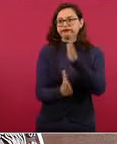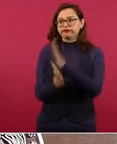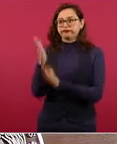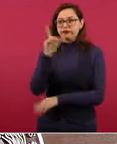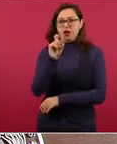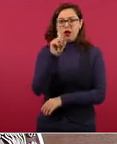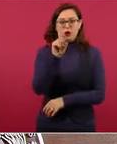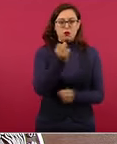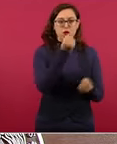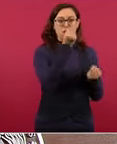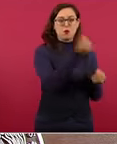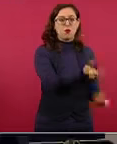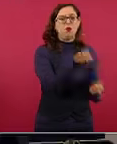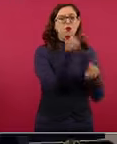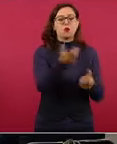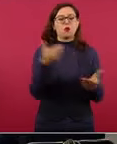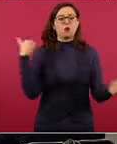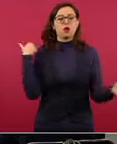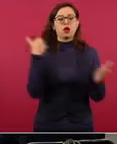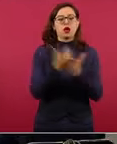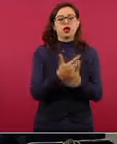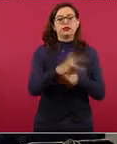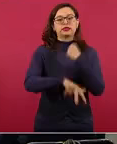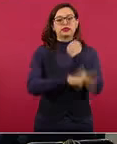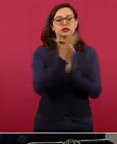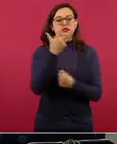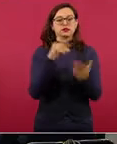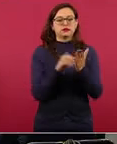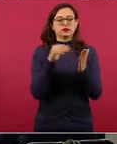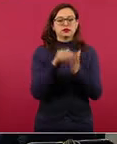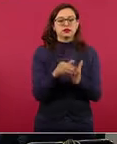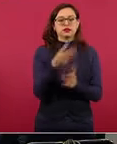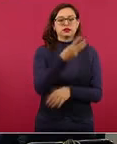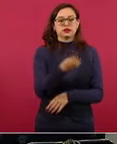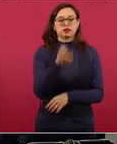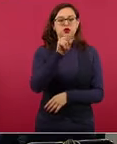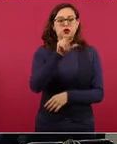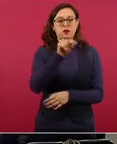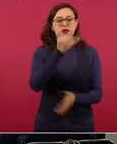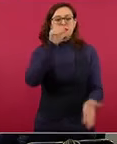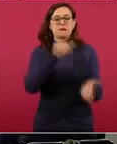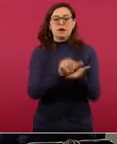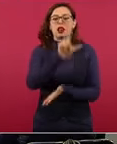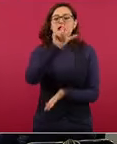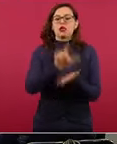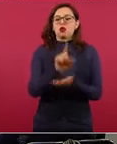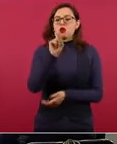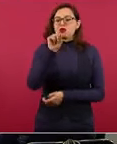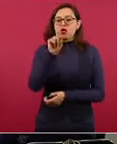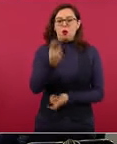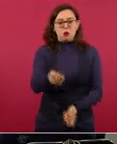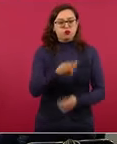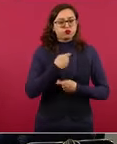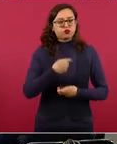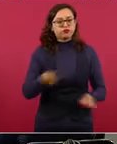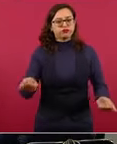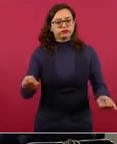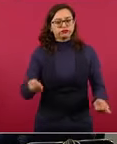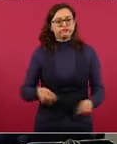actualmente se han distribuido 13 millones 390 mil litros de agua potable también